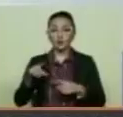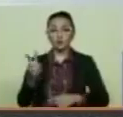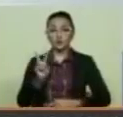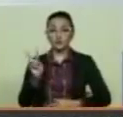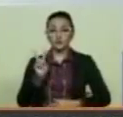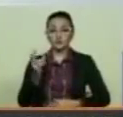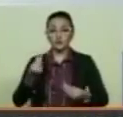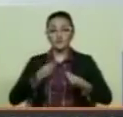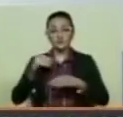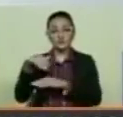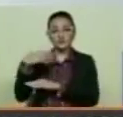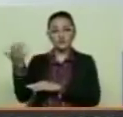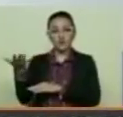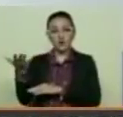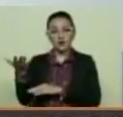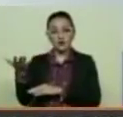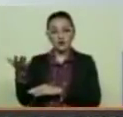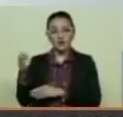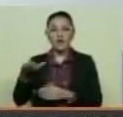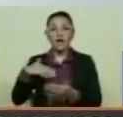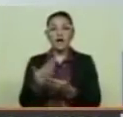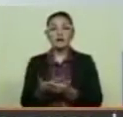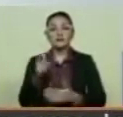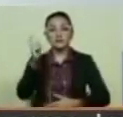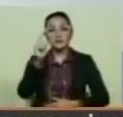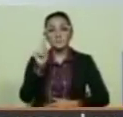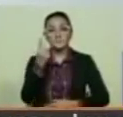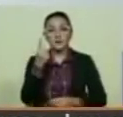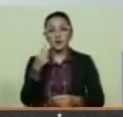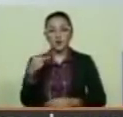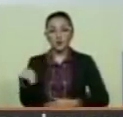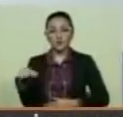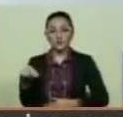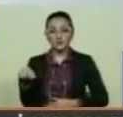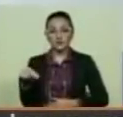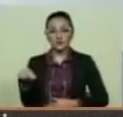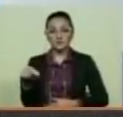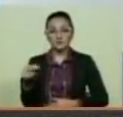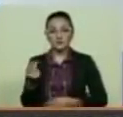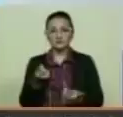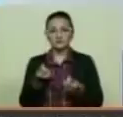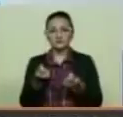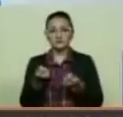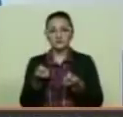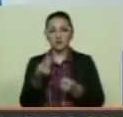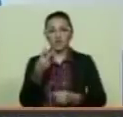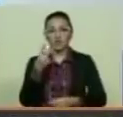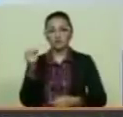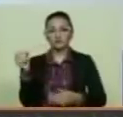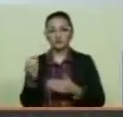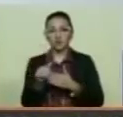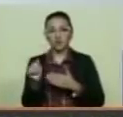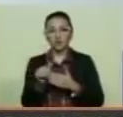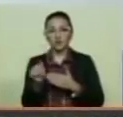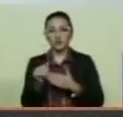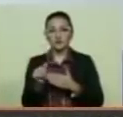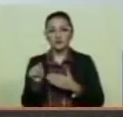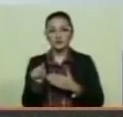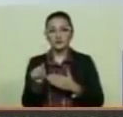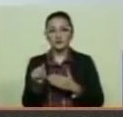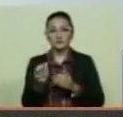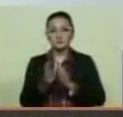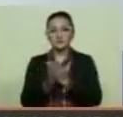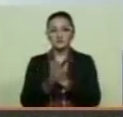hasta el día primero de noviembre, el costo será de $200 la emisión de pasaporte,